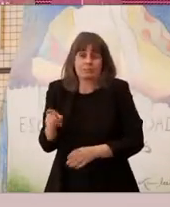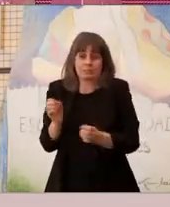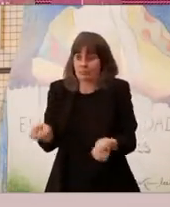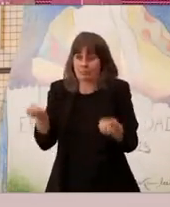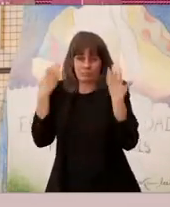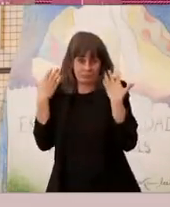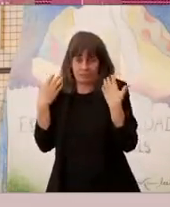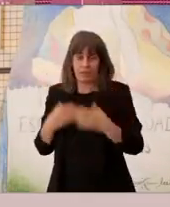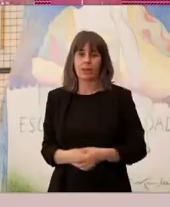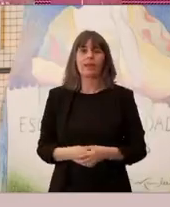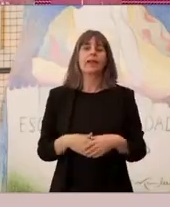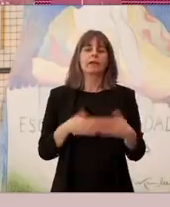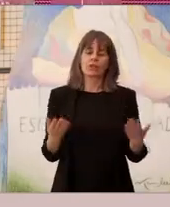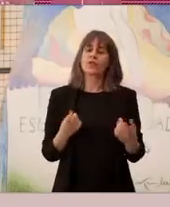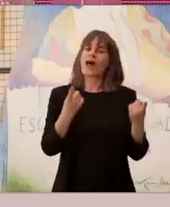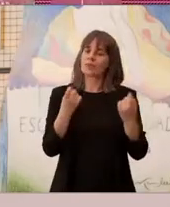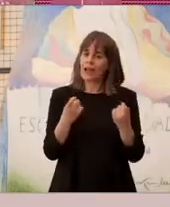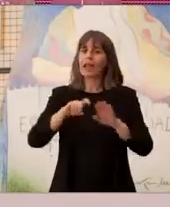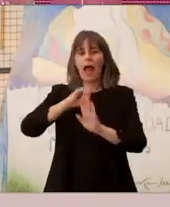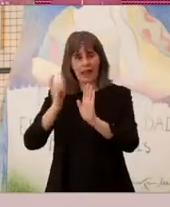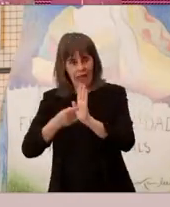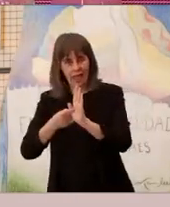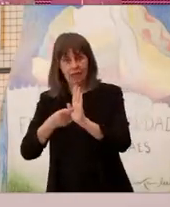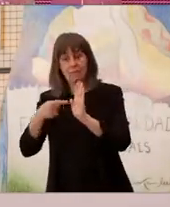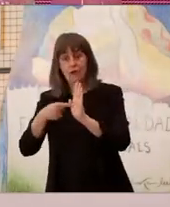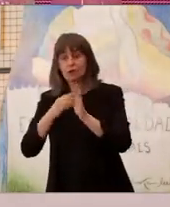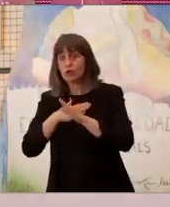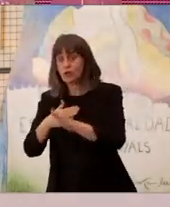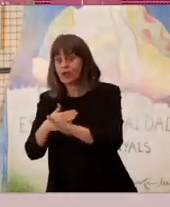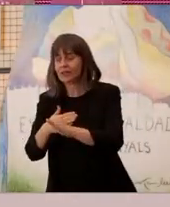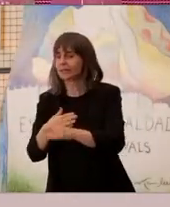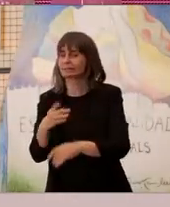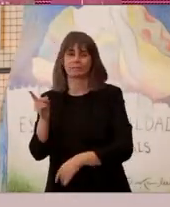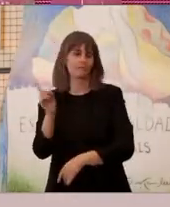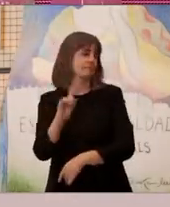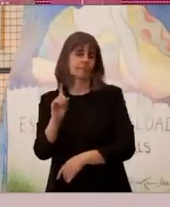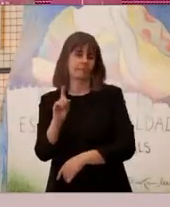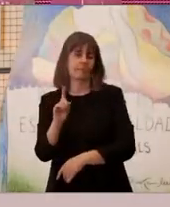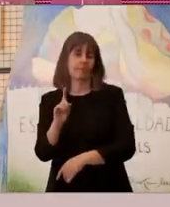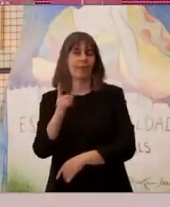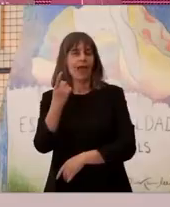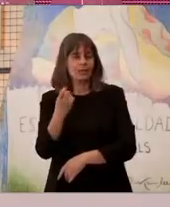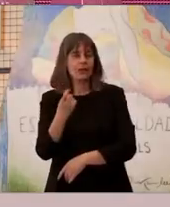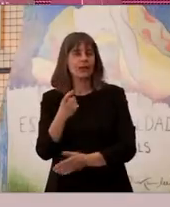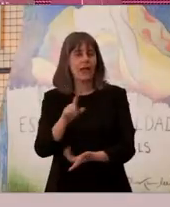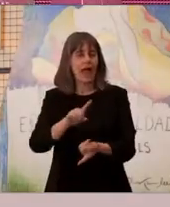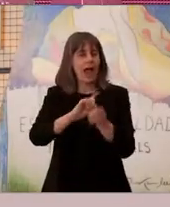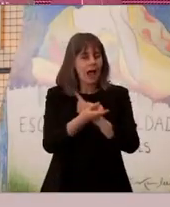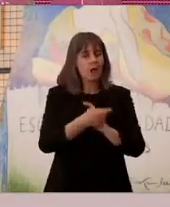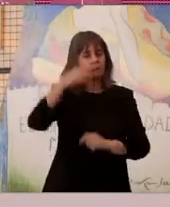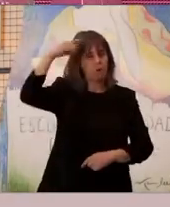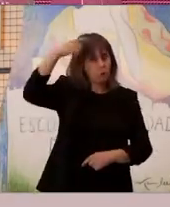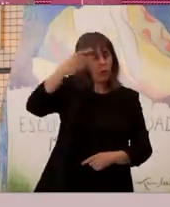evidentemente necesitamos las leyes pero no es suficiente tiene que haber un cambio cultural